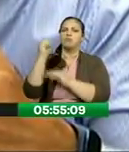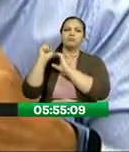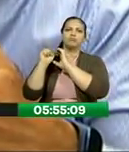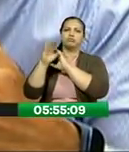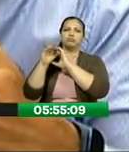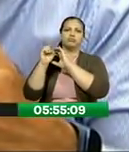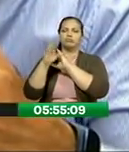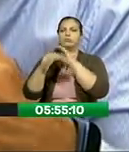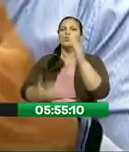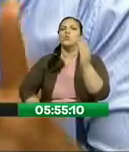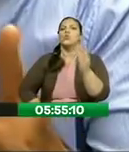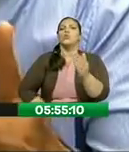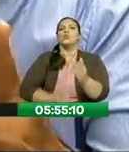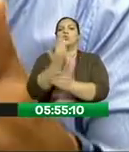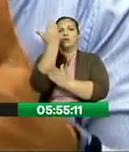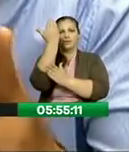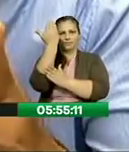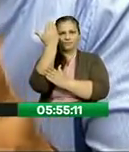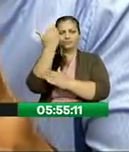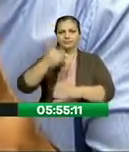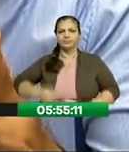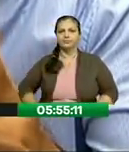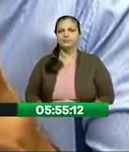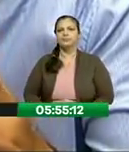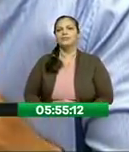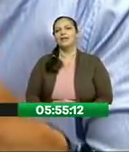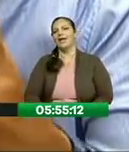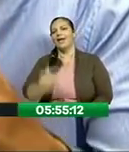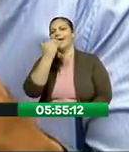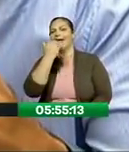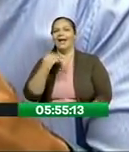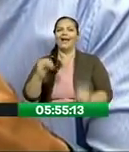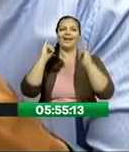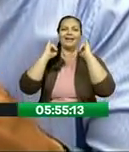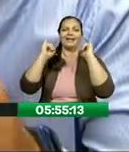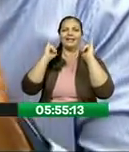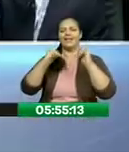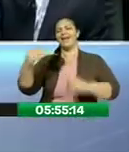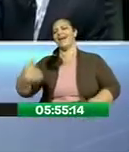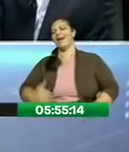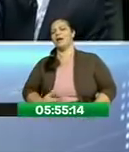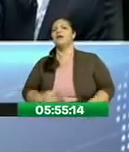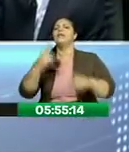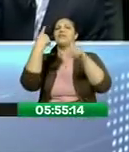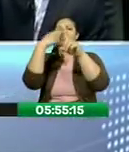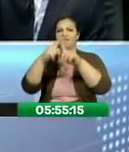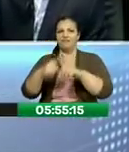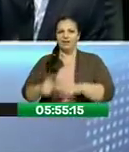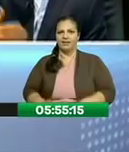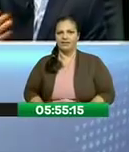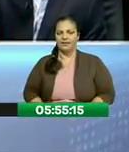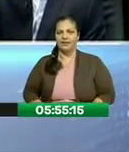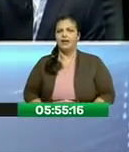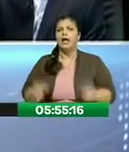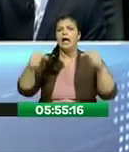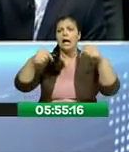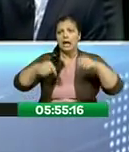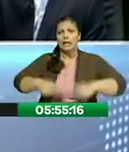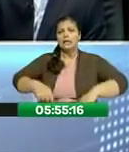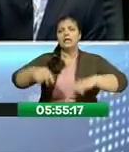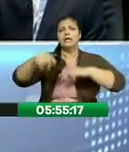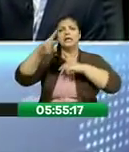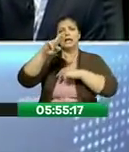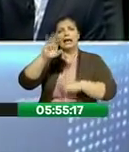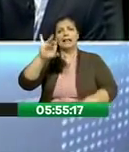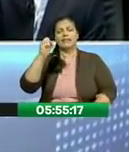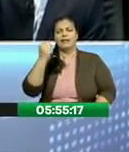otras producciones de entretenimiento que van a venir a fortalecer también la programación. Un canal sano, bueno, que sirve